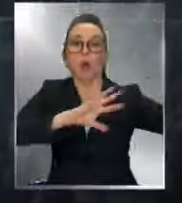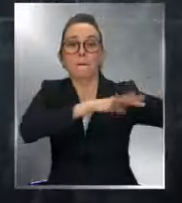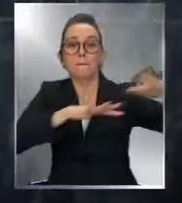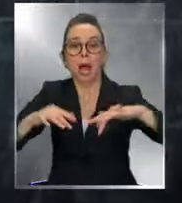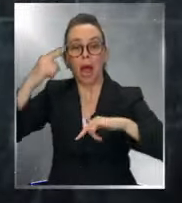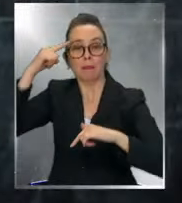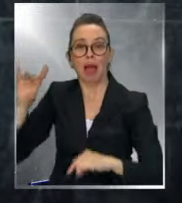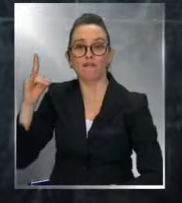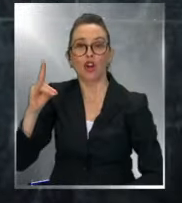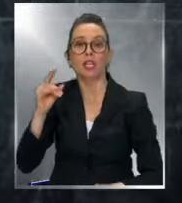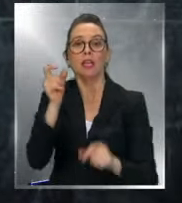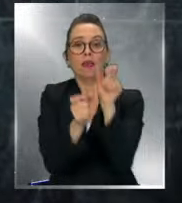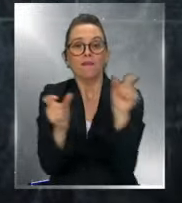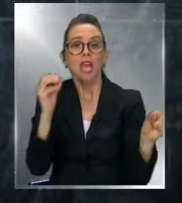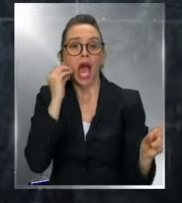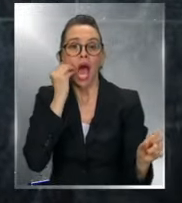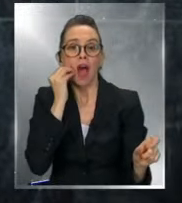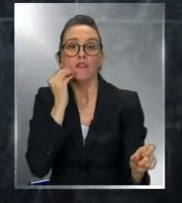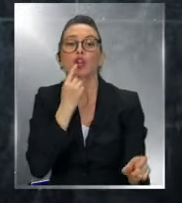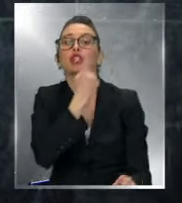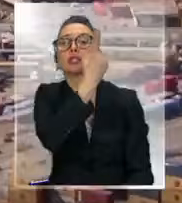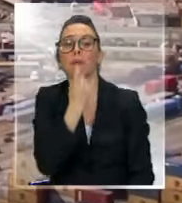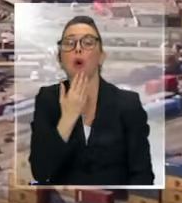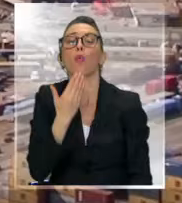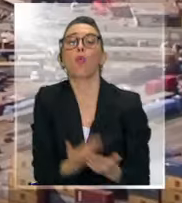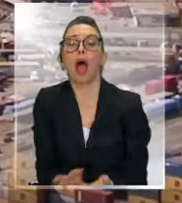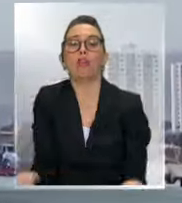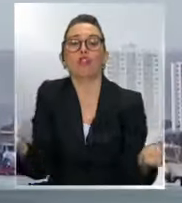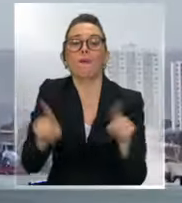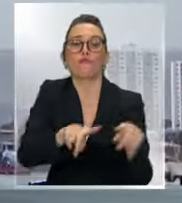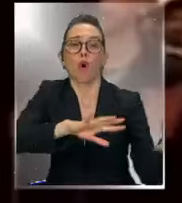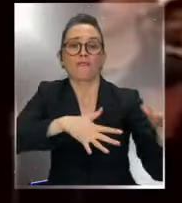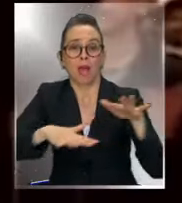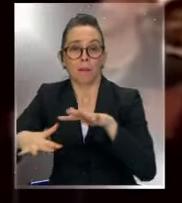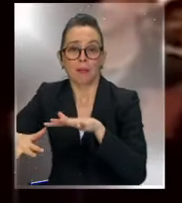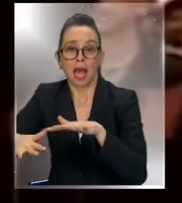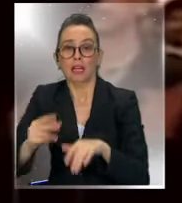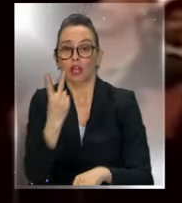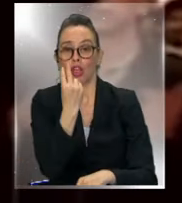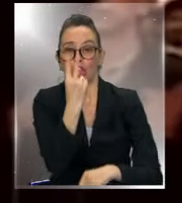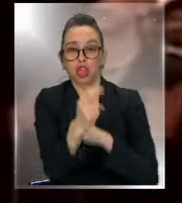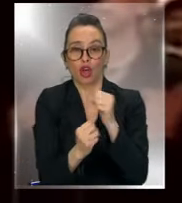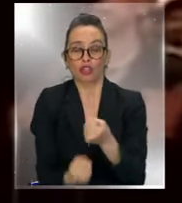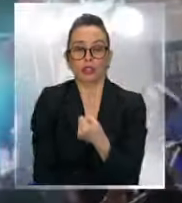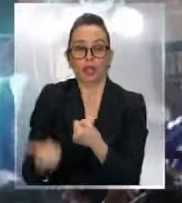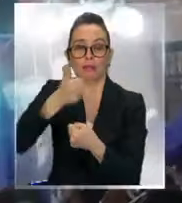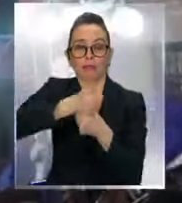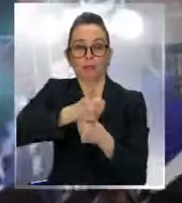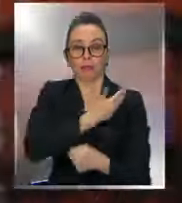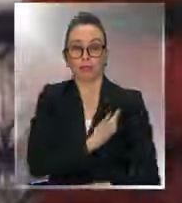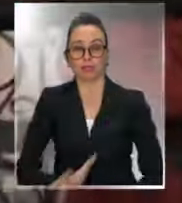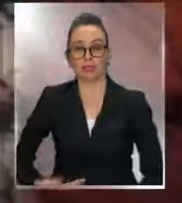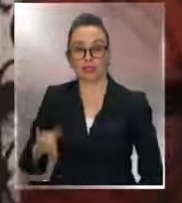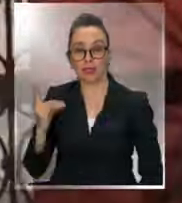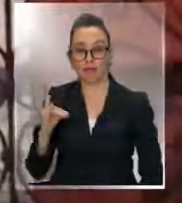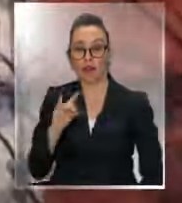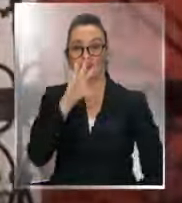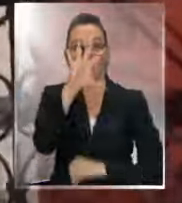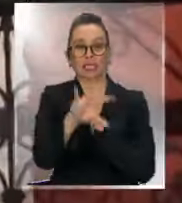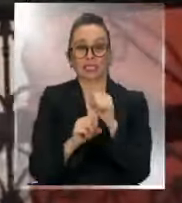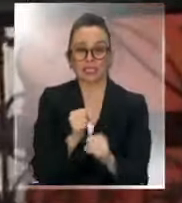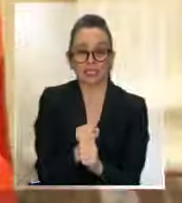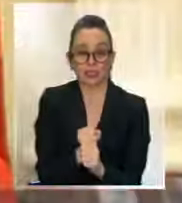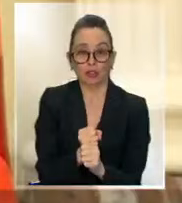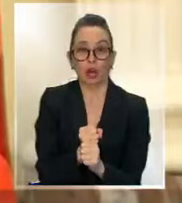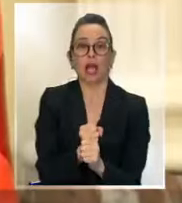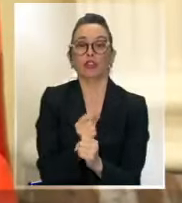Sus abuelos siguen preguntándose cuándo vamos a volver al mar. 12 años como presidente de Bolivia y al menos 5